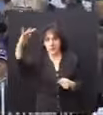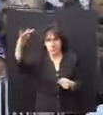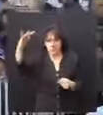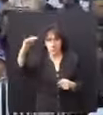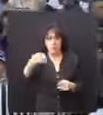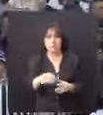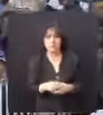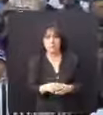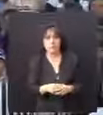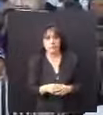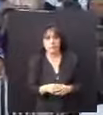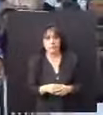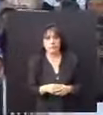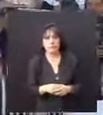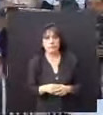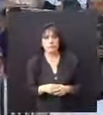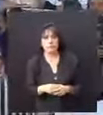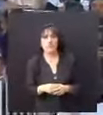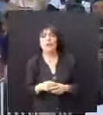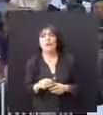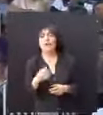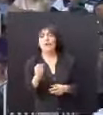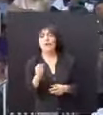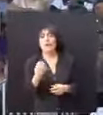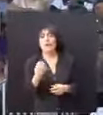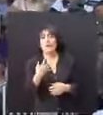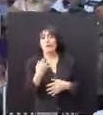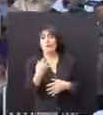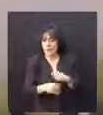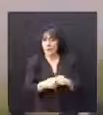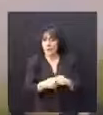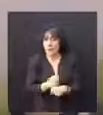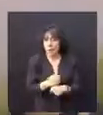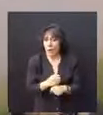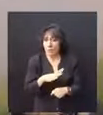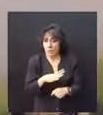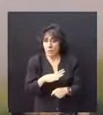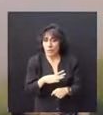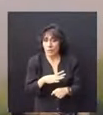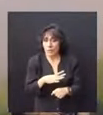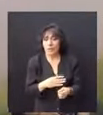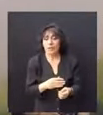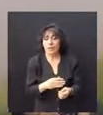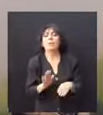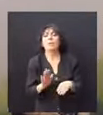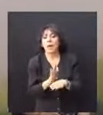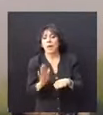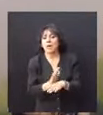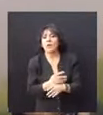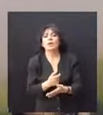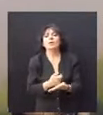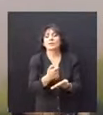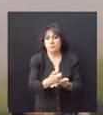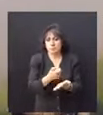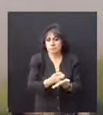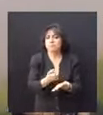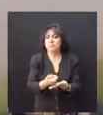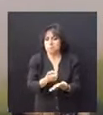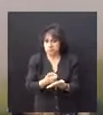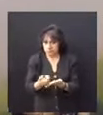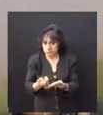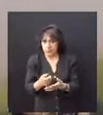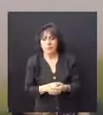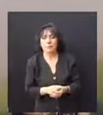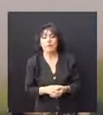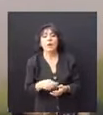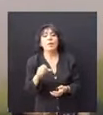cada año aumente por encima de la inflación. Vamos a seguir con las becas